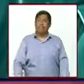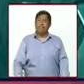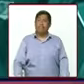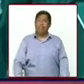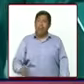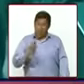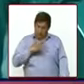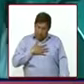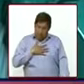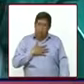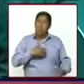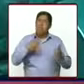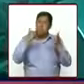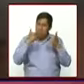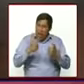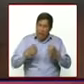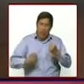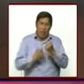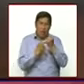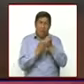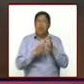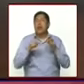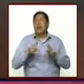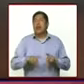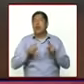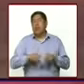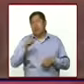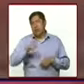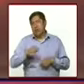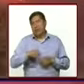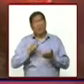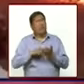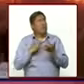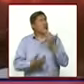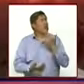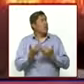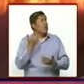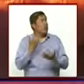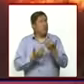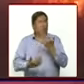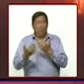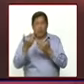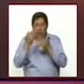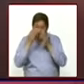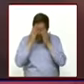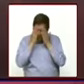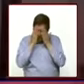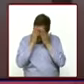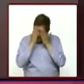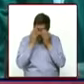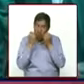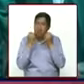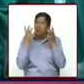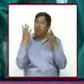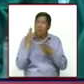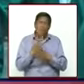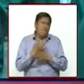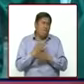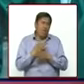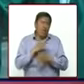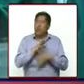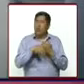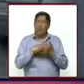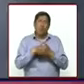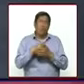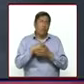Me parece muy lindo apoyar a la gente que lo necesita. Eso de los incendios está fregando mucho al ambiente, está empeorando a